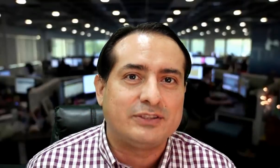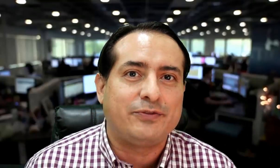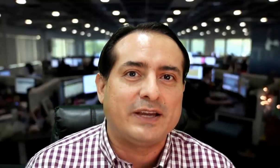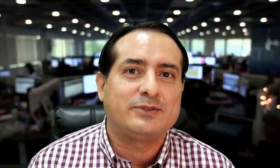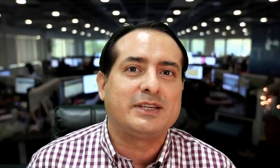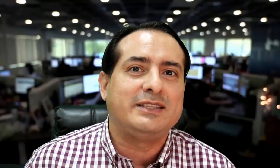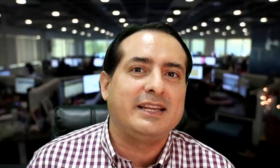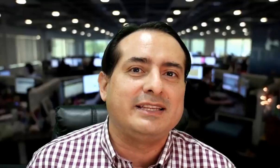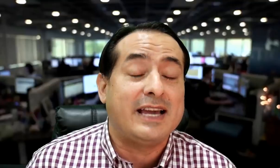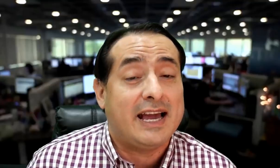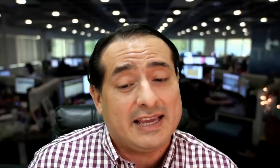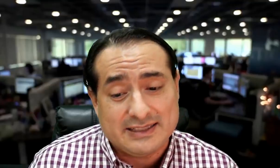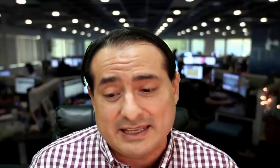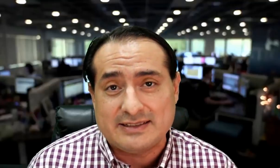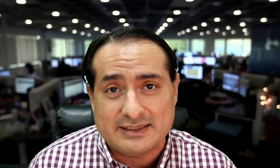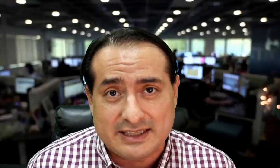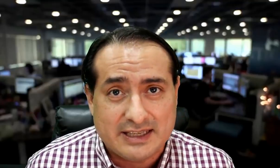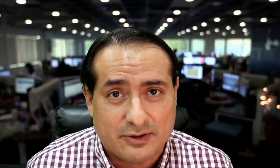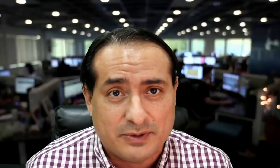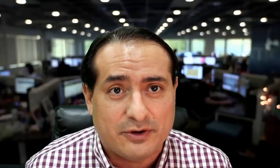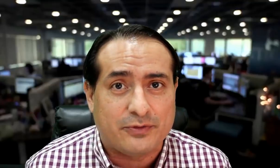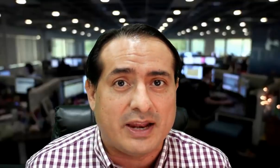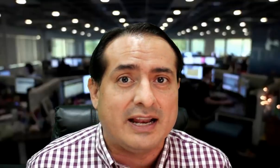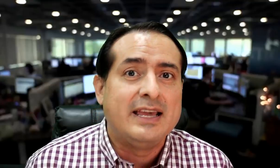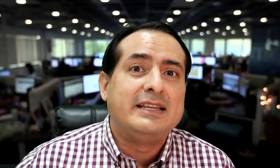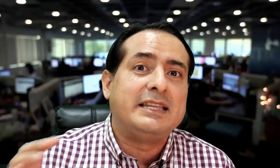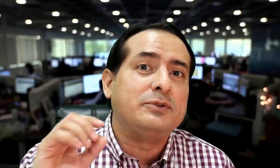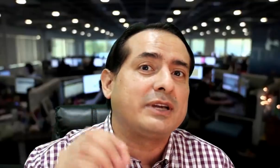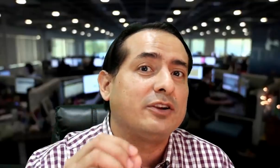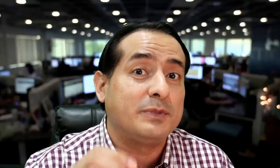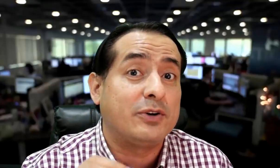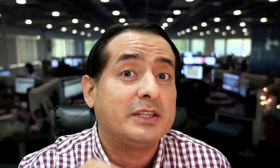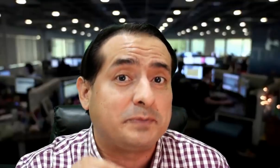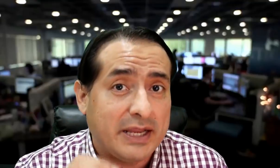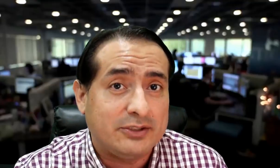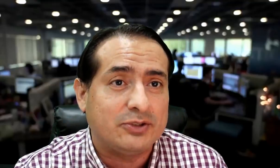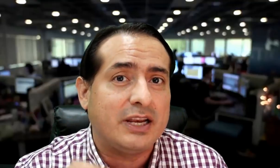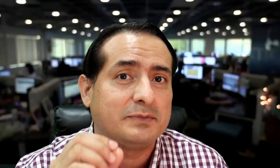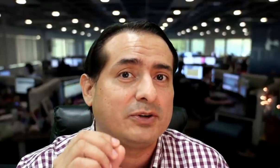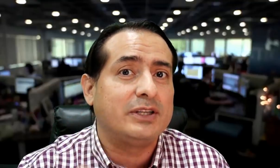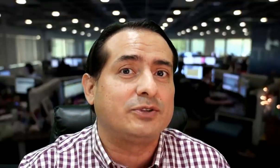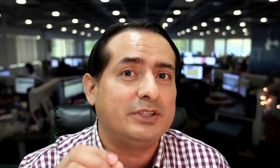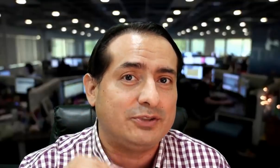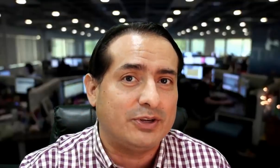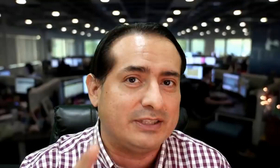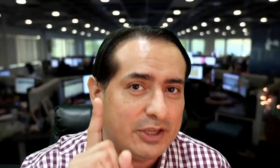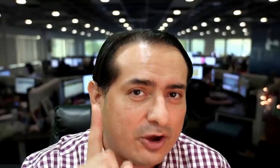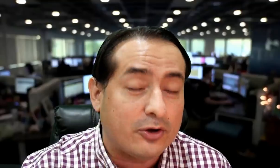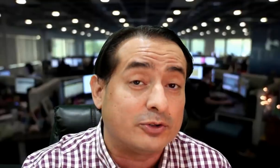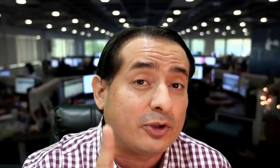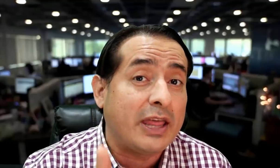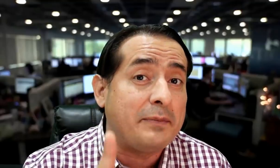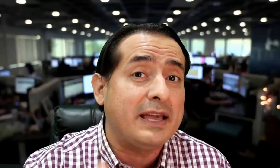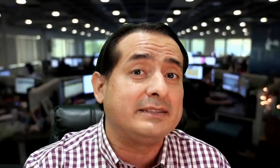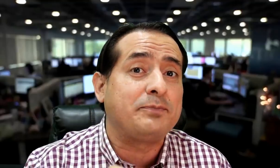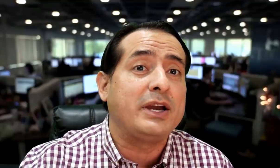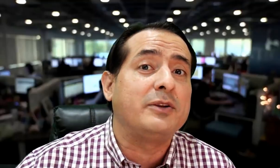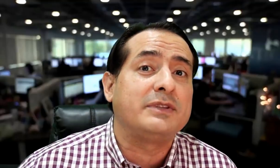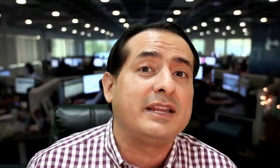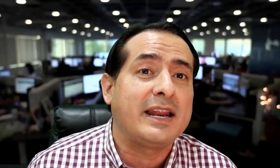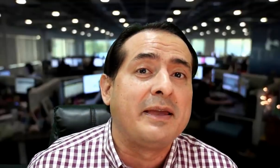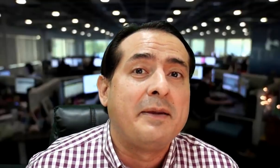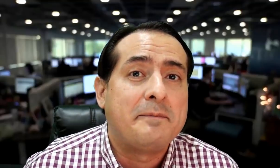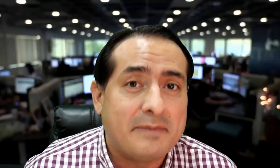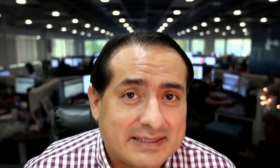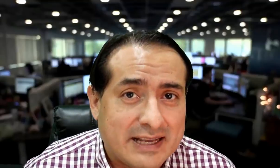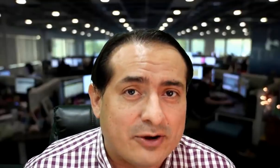ya los efectos que tiene ya esta estrategia del gobierno federal de buscar los mejores precios y las mejores condiciones y ojo todavía se pueden